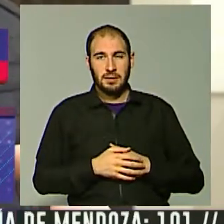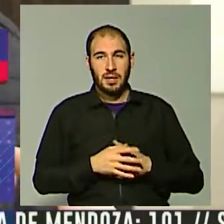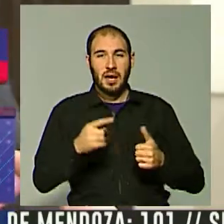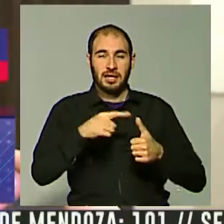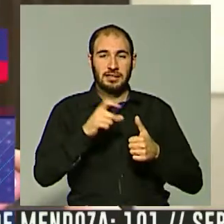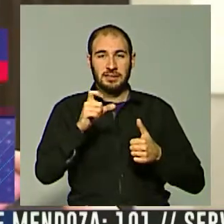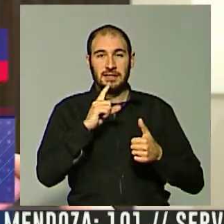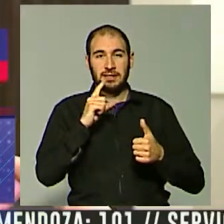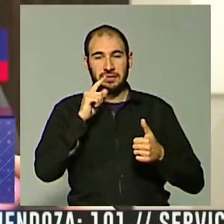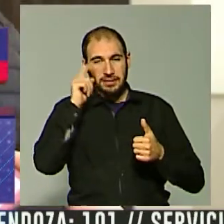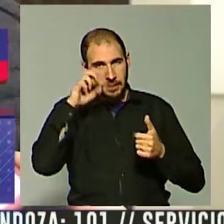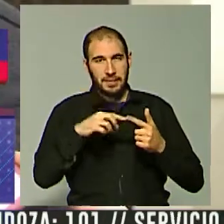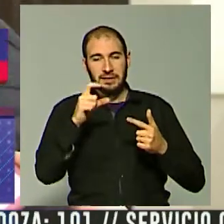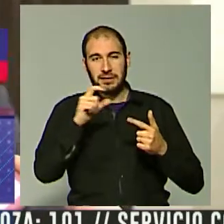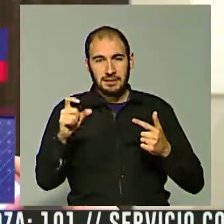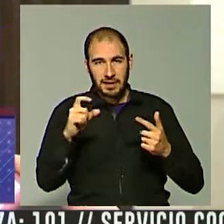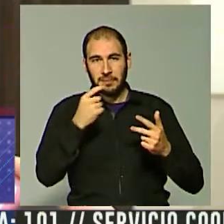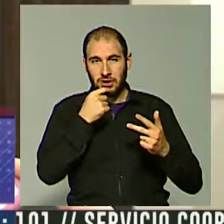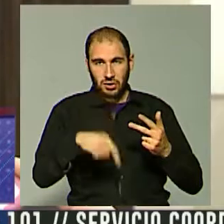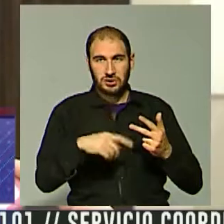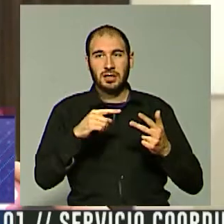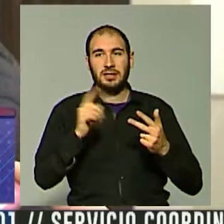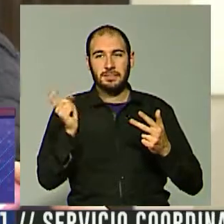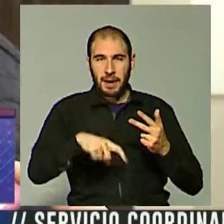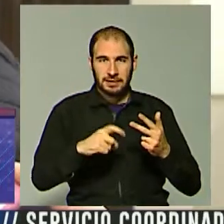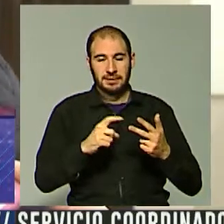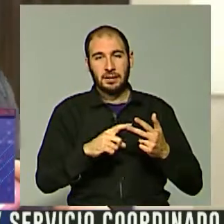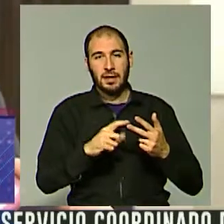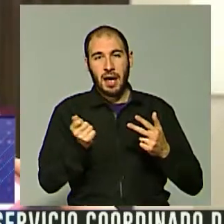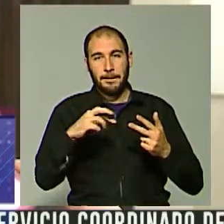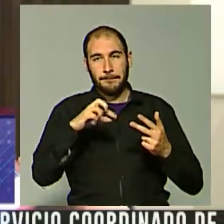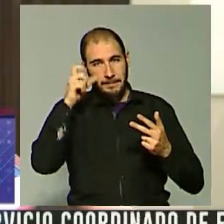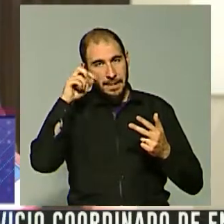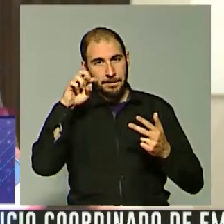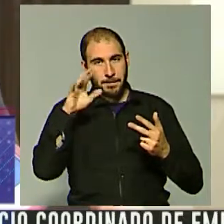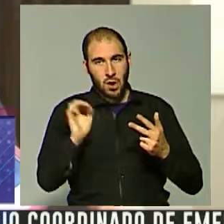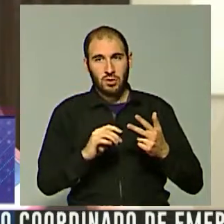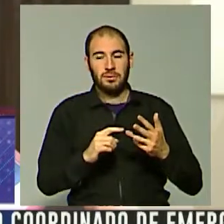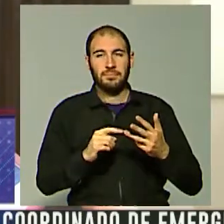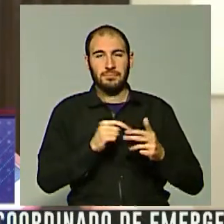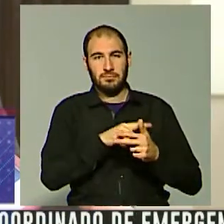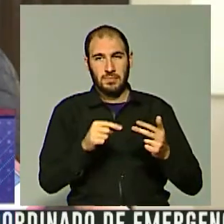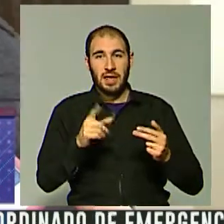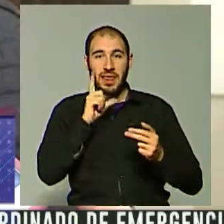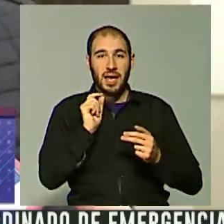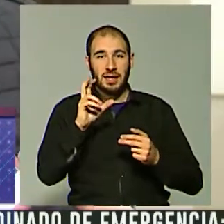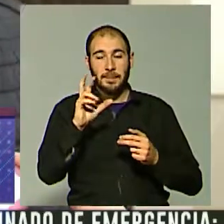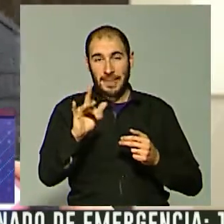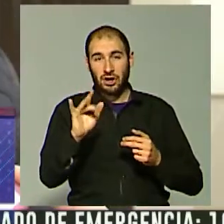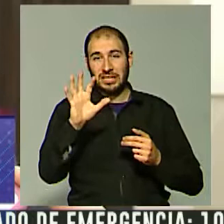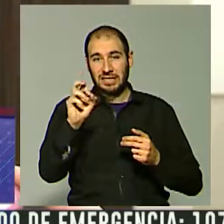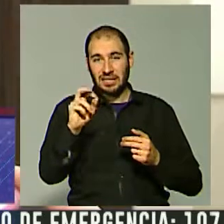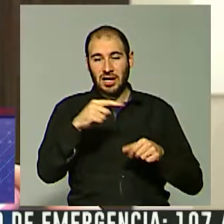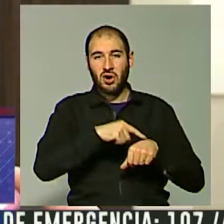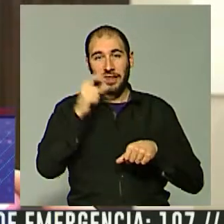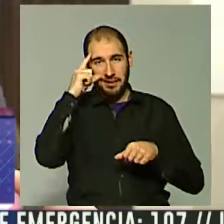está CETEP, está CCC, aquí en la provincia también se suma a PEPRO, que bueno, el 30, miércoles 30 a